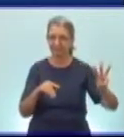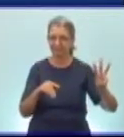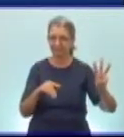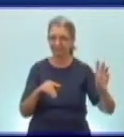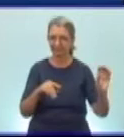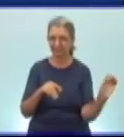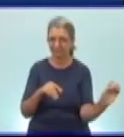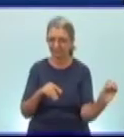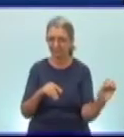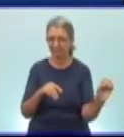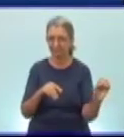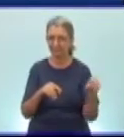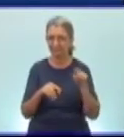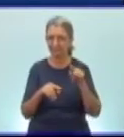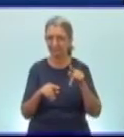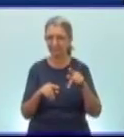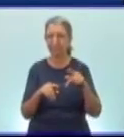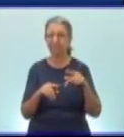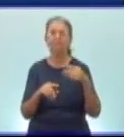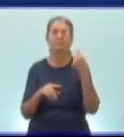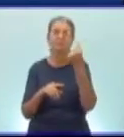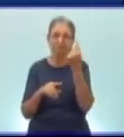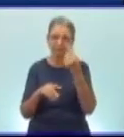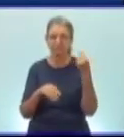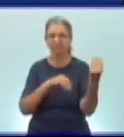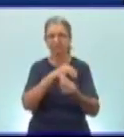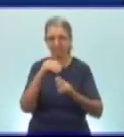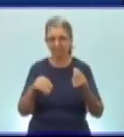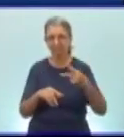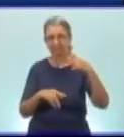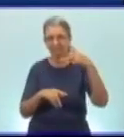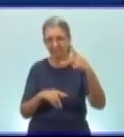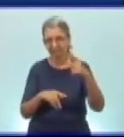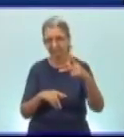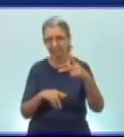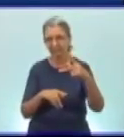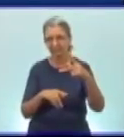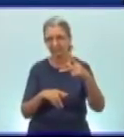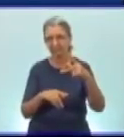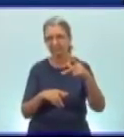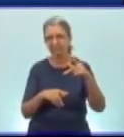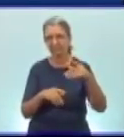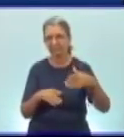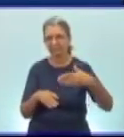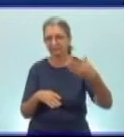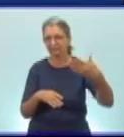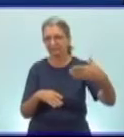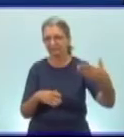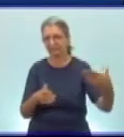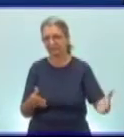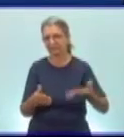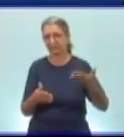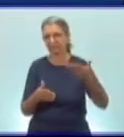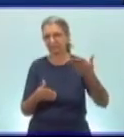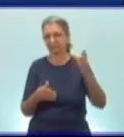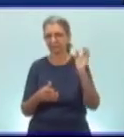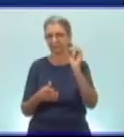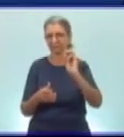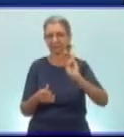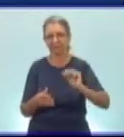hacer algún cambio o en la constante elástica, la constante de rigidez o la constante restauradora o la masa de este